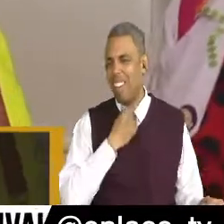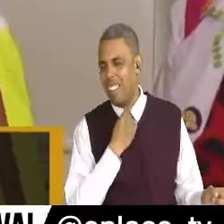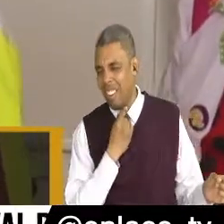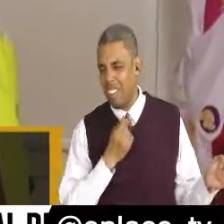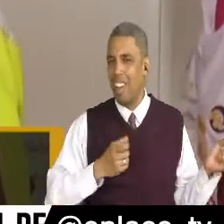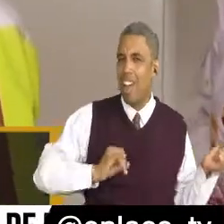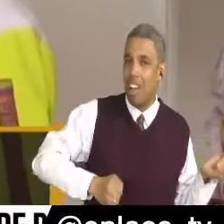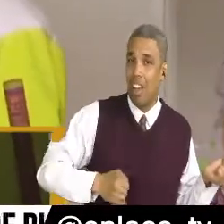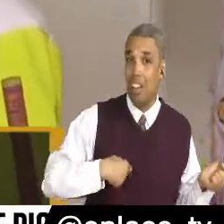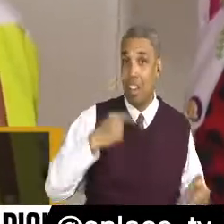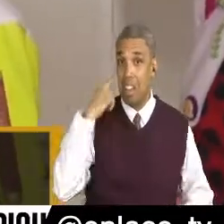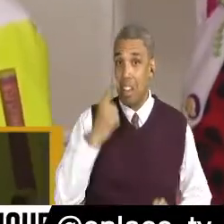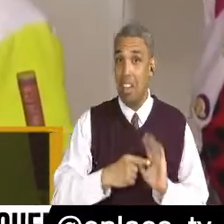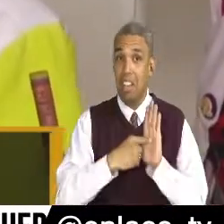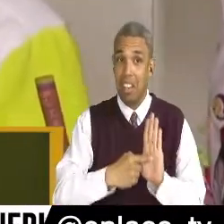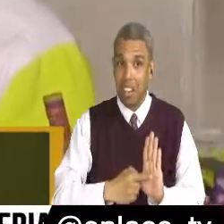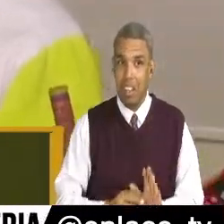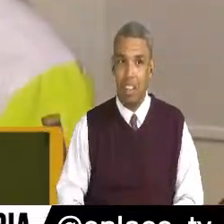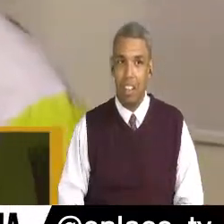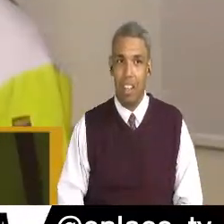Y el coro, y el coro.